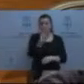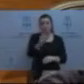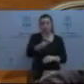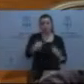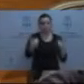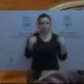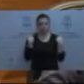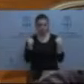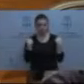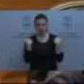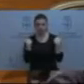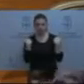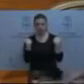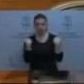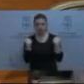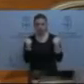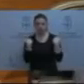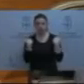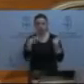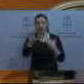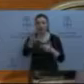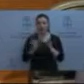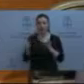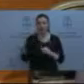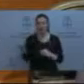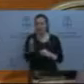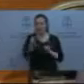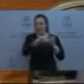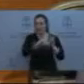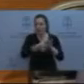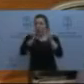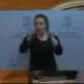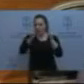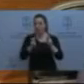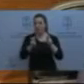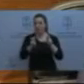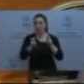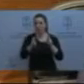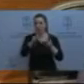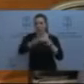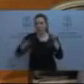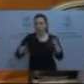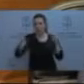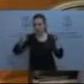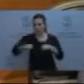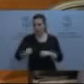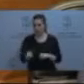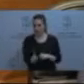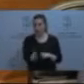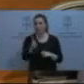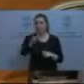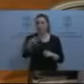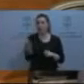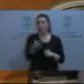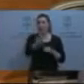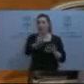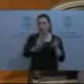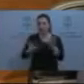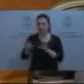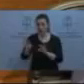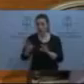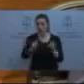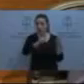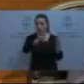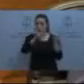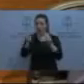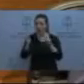responsable tiene que tomar decisiones en asuntos que no son muy populares. y tiene que tomar decisiones en asuntos que